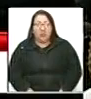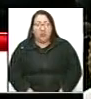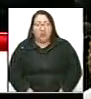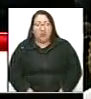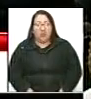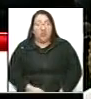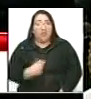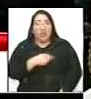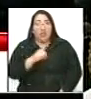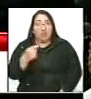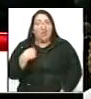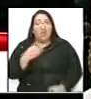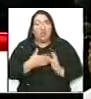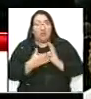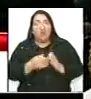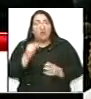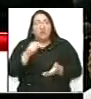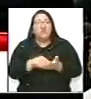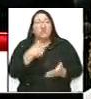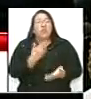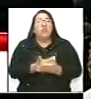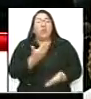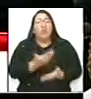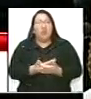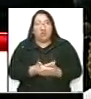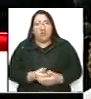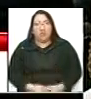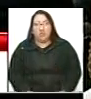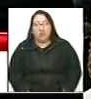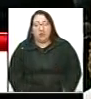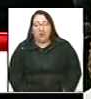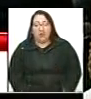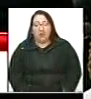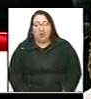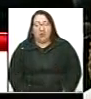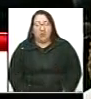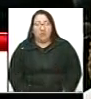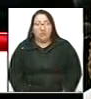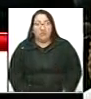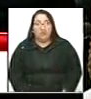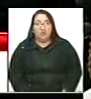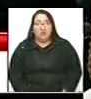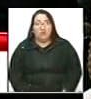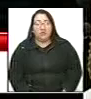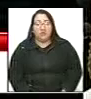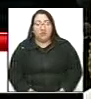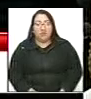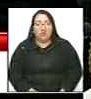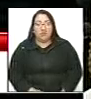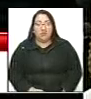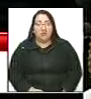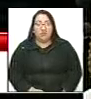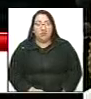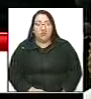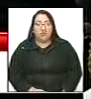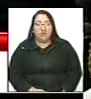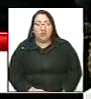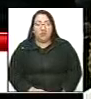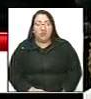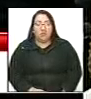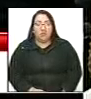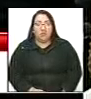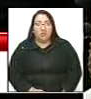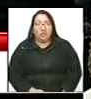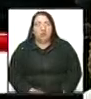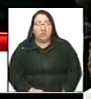Las denuncias tienen que referirse a hechos, no a menciones, a hechos. Y en la parte de la denuncia de la congresista